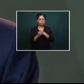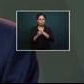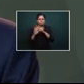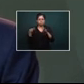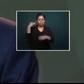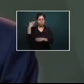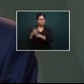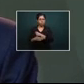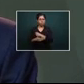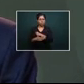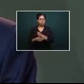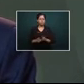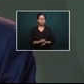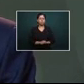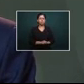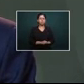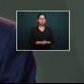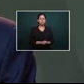Desde luego,